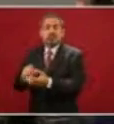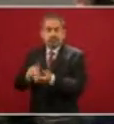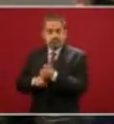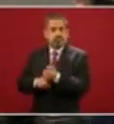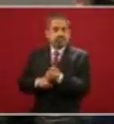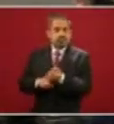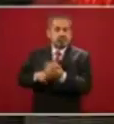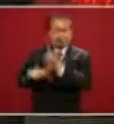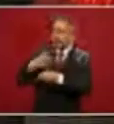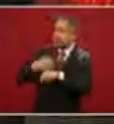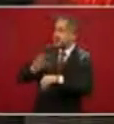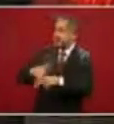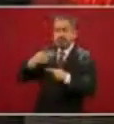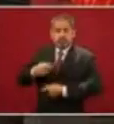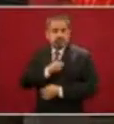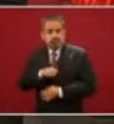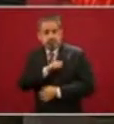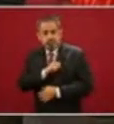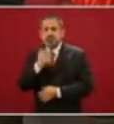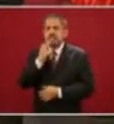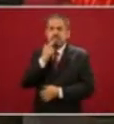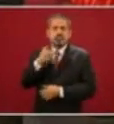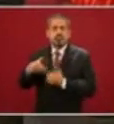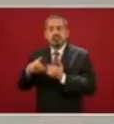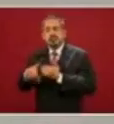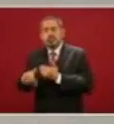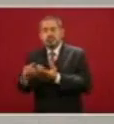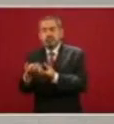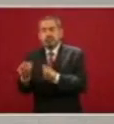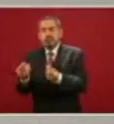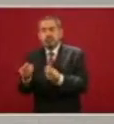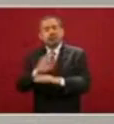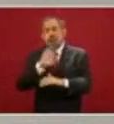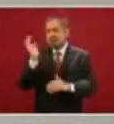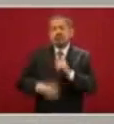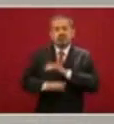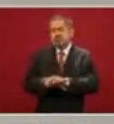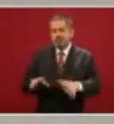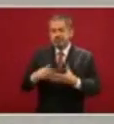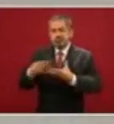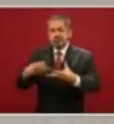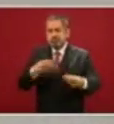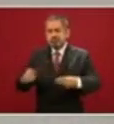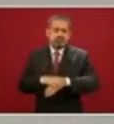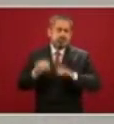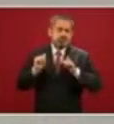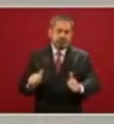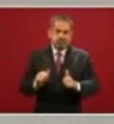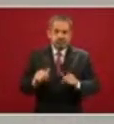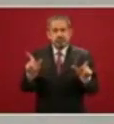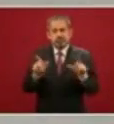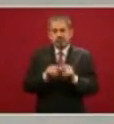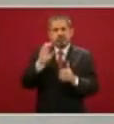recuperaron, más cercanos estamos del punto en el que ya no habrá transmisión y la epidemia